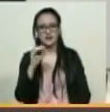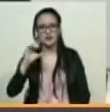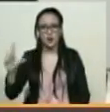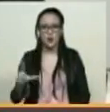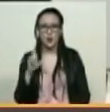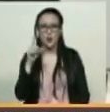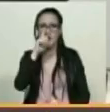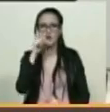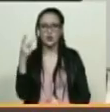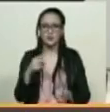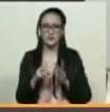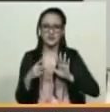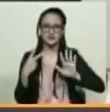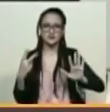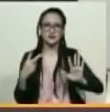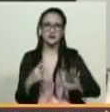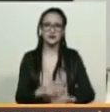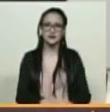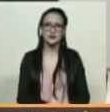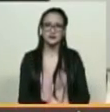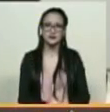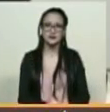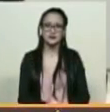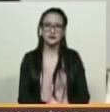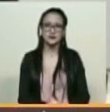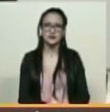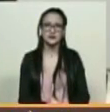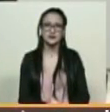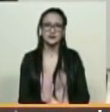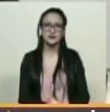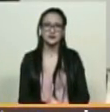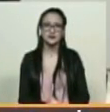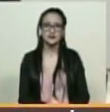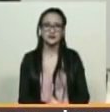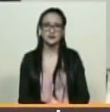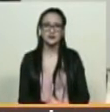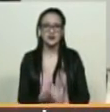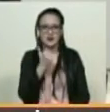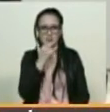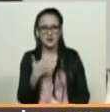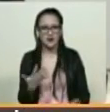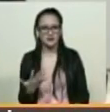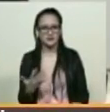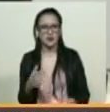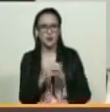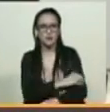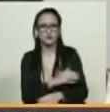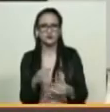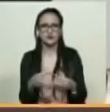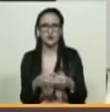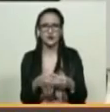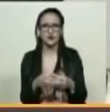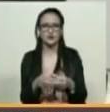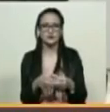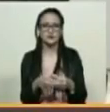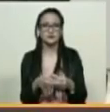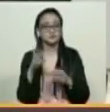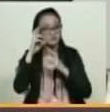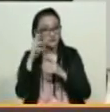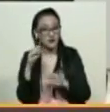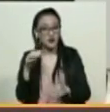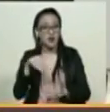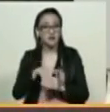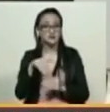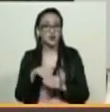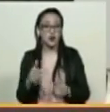julio del año 2017. ¿Qué ocurre con la derecha venezolana? Que solamente reconoce las elecciones en